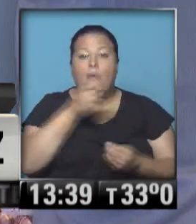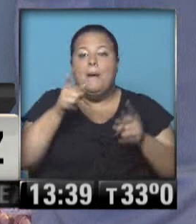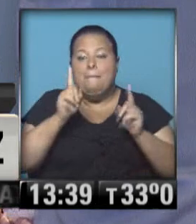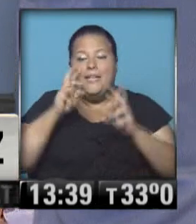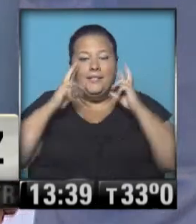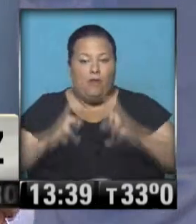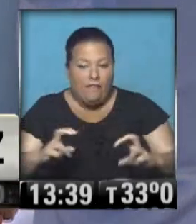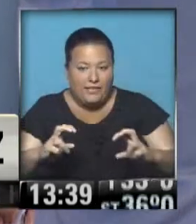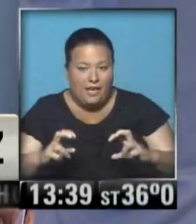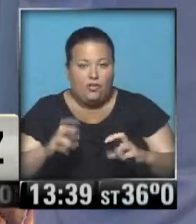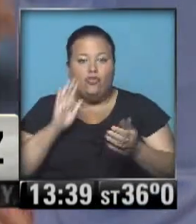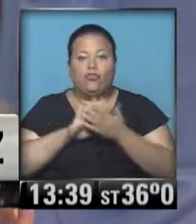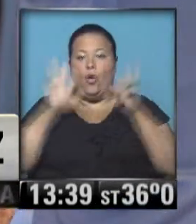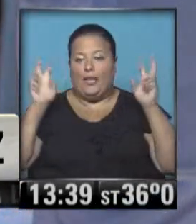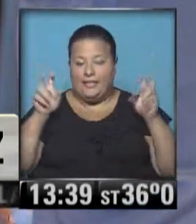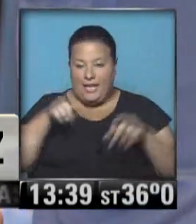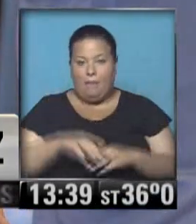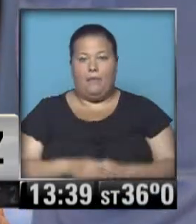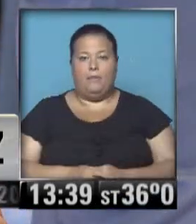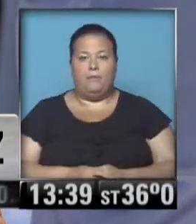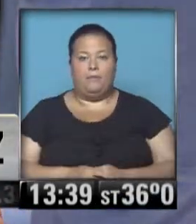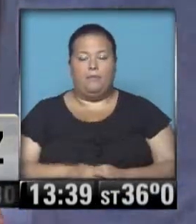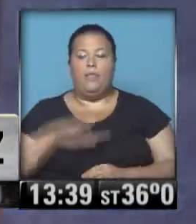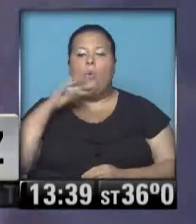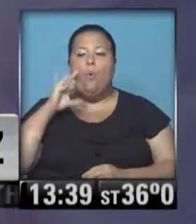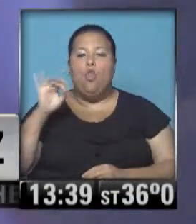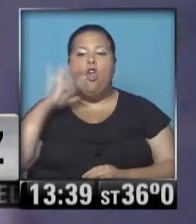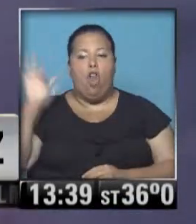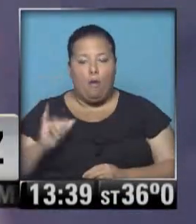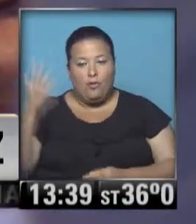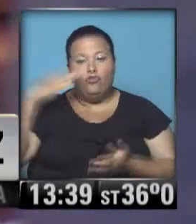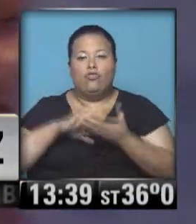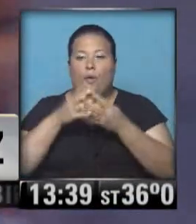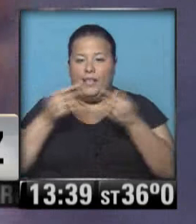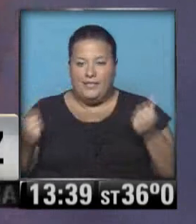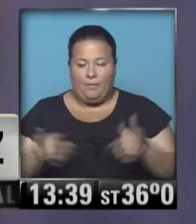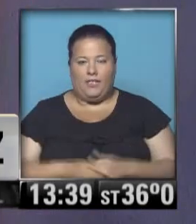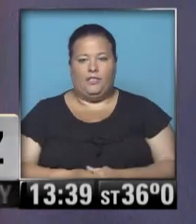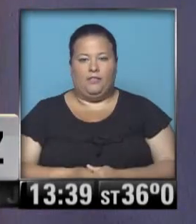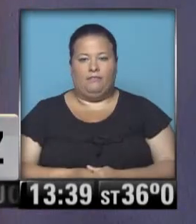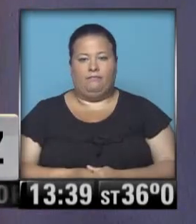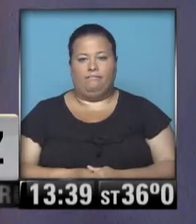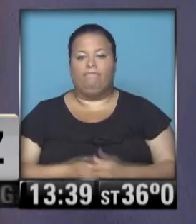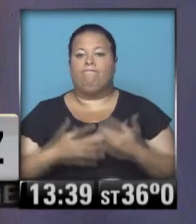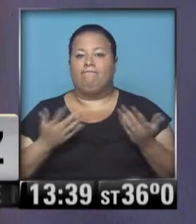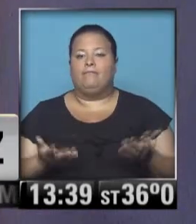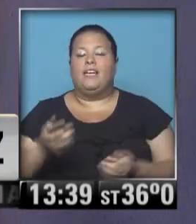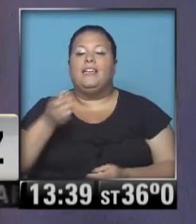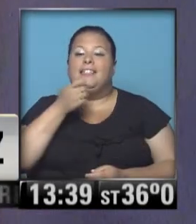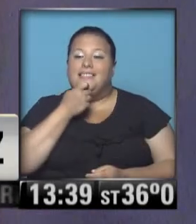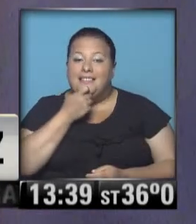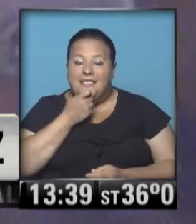se está investigando la causa de Jorge Julio López, de modo que sobre la desaparición. Es evidente que si es